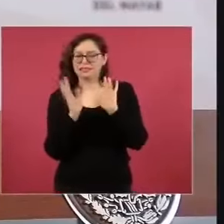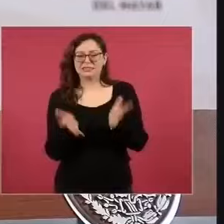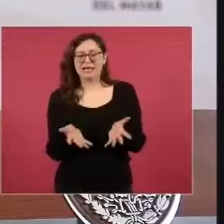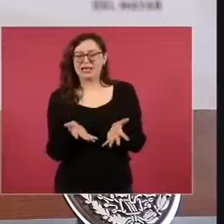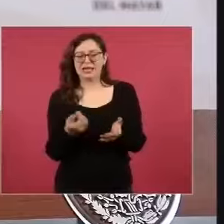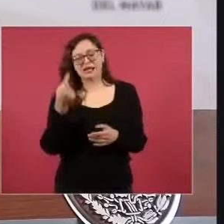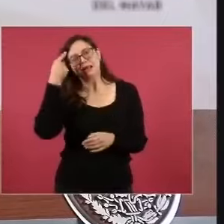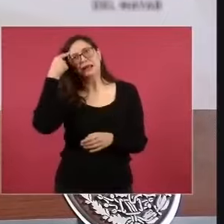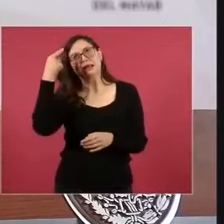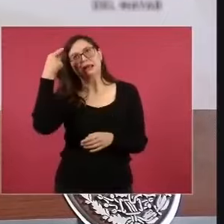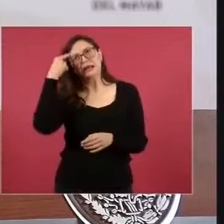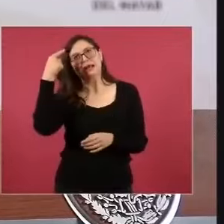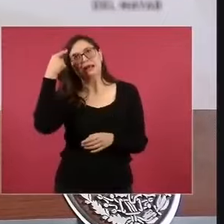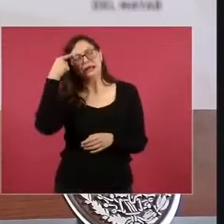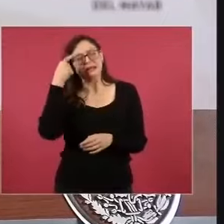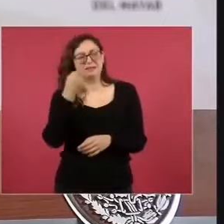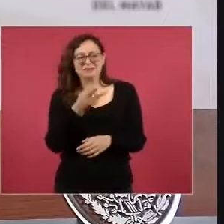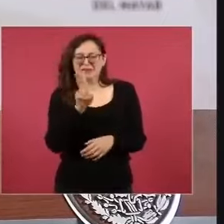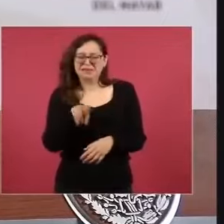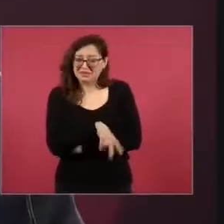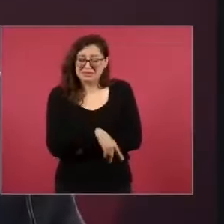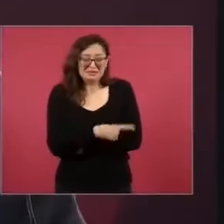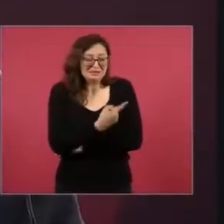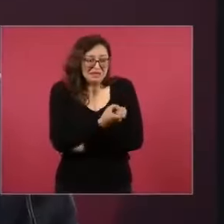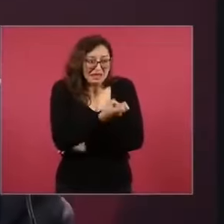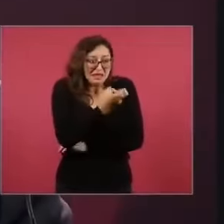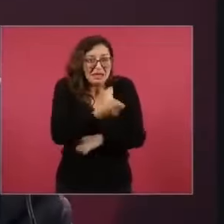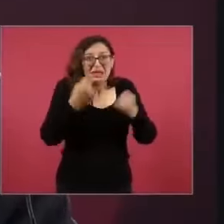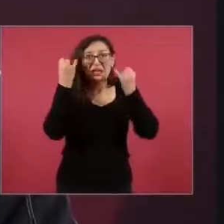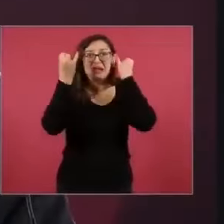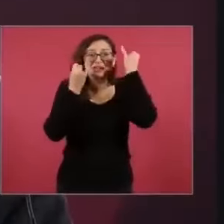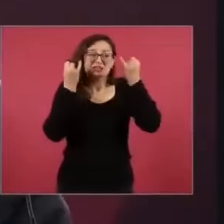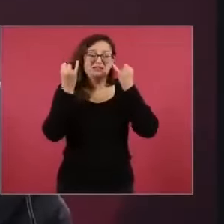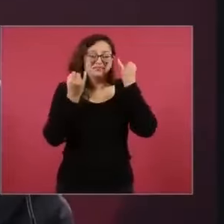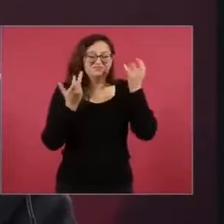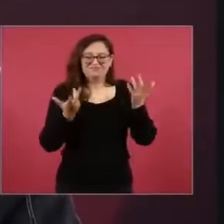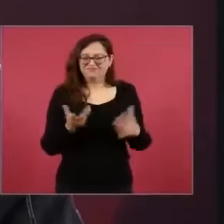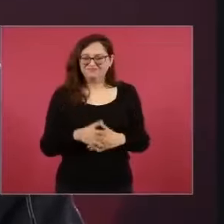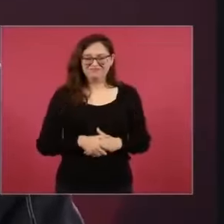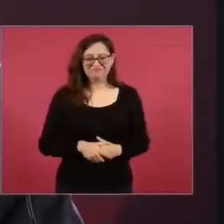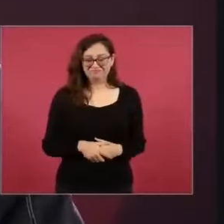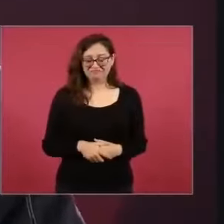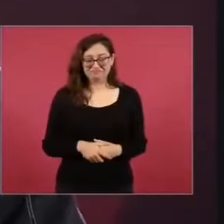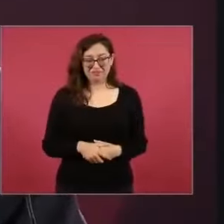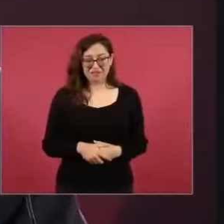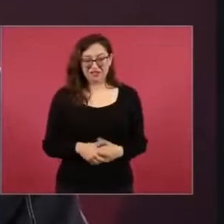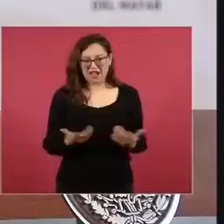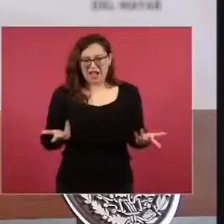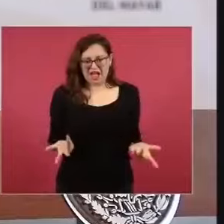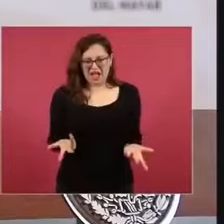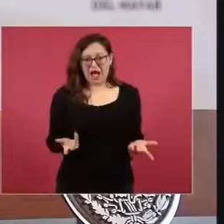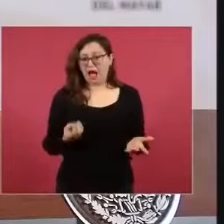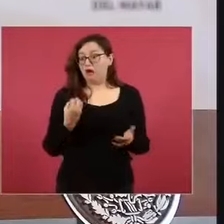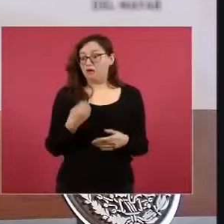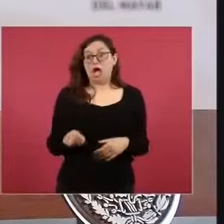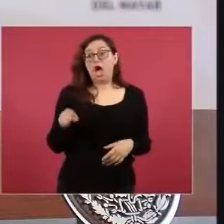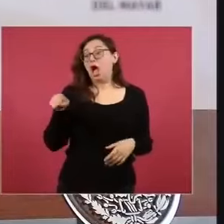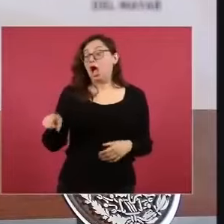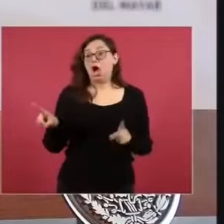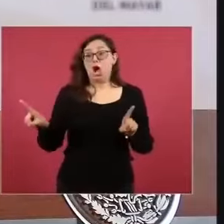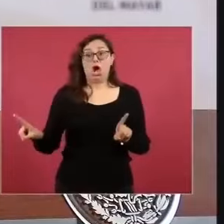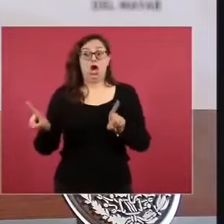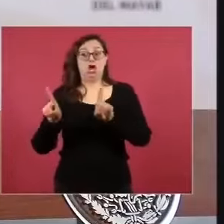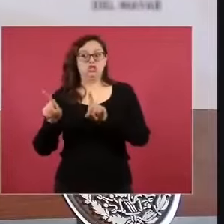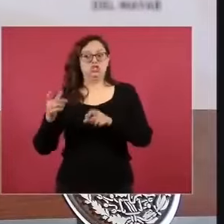hoy el presidente avaló que hayan usado los métodos de un cártel para conseguir sus objetivos dijo